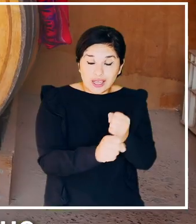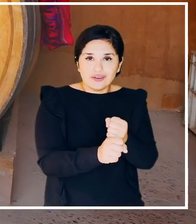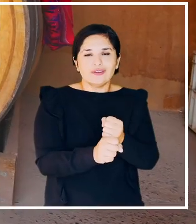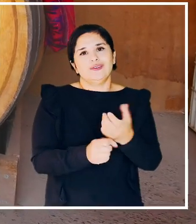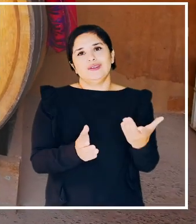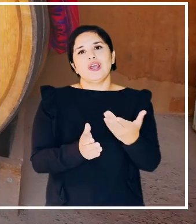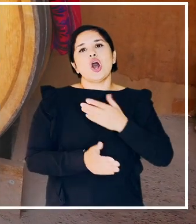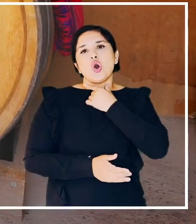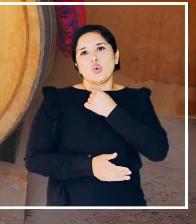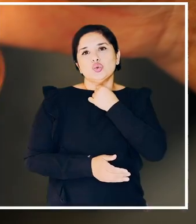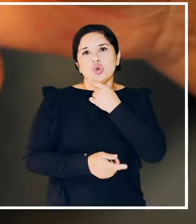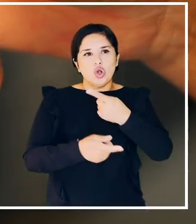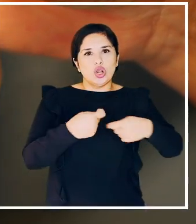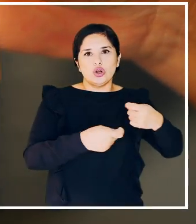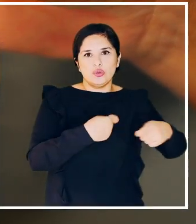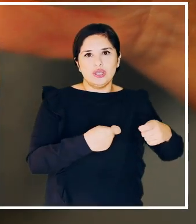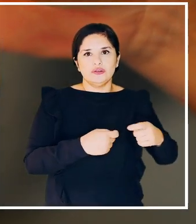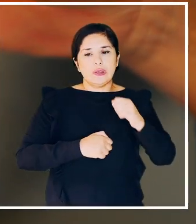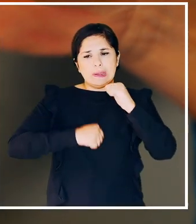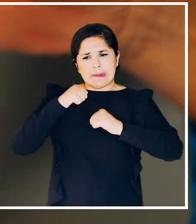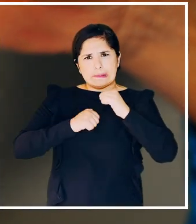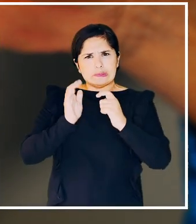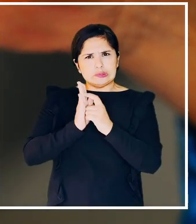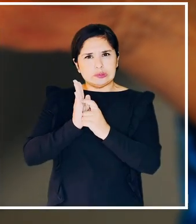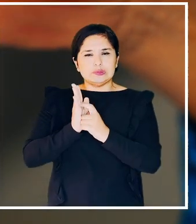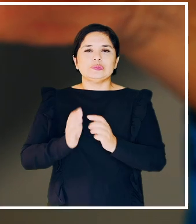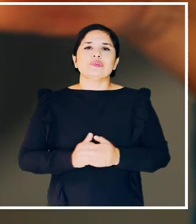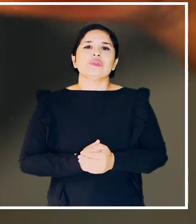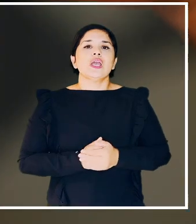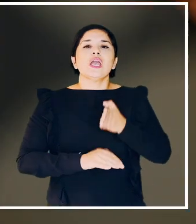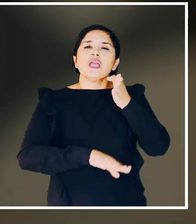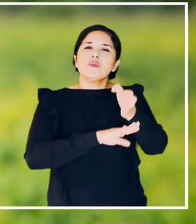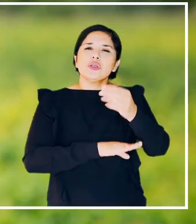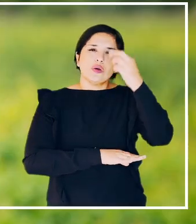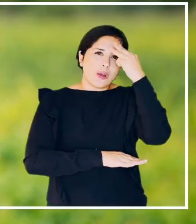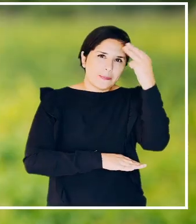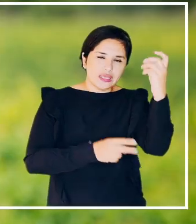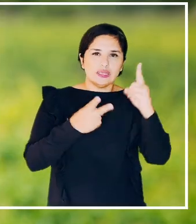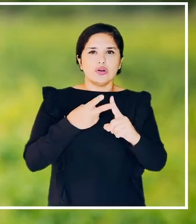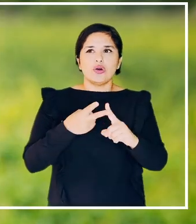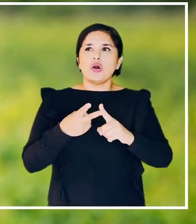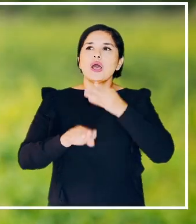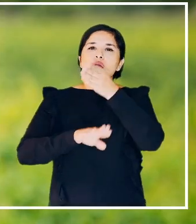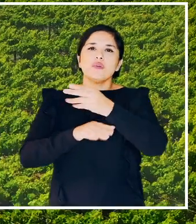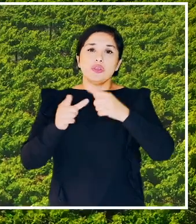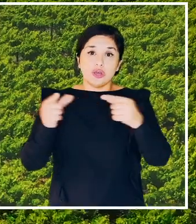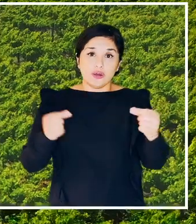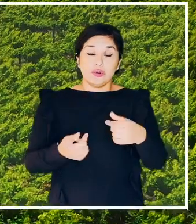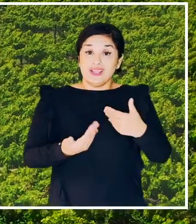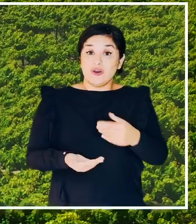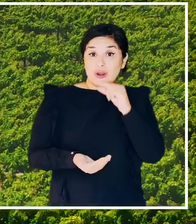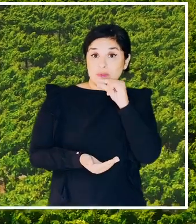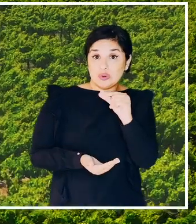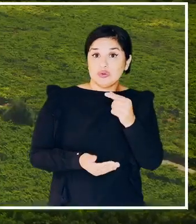así que fue validado comercialmente y en producción nuestro gran producto. Hemos estado en México, hemos estado en Japón